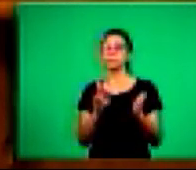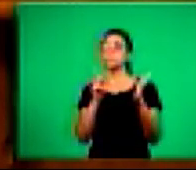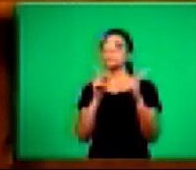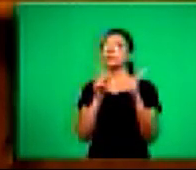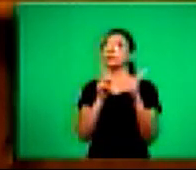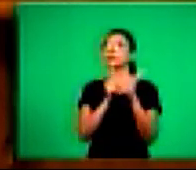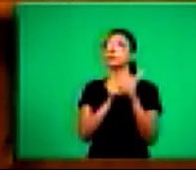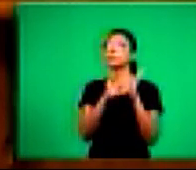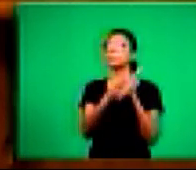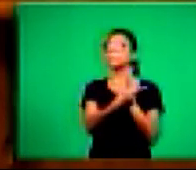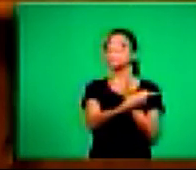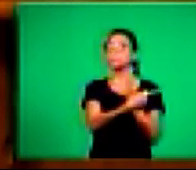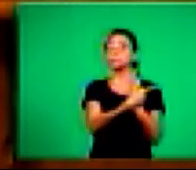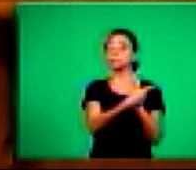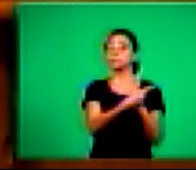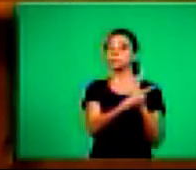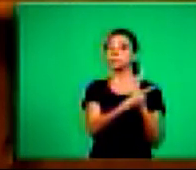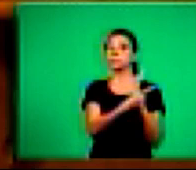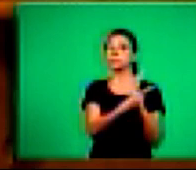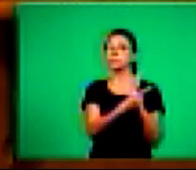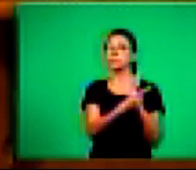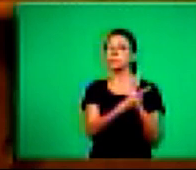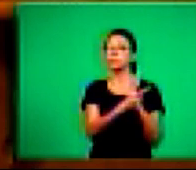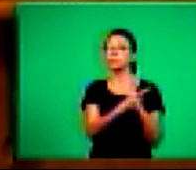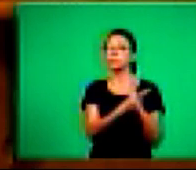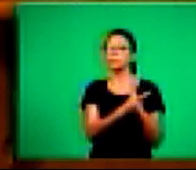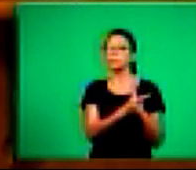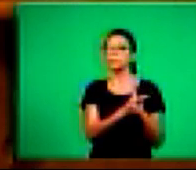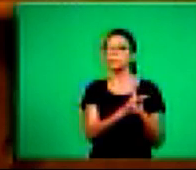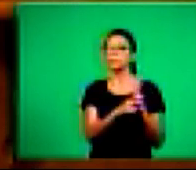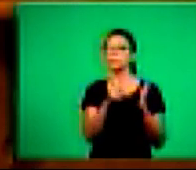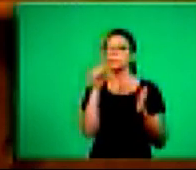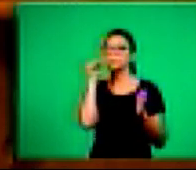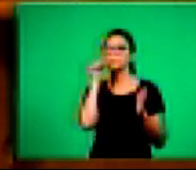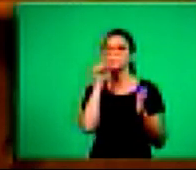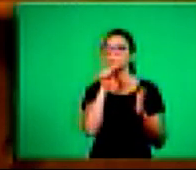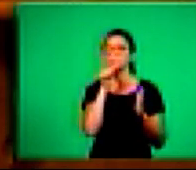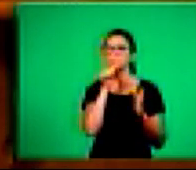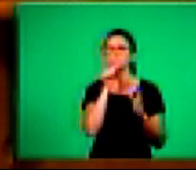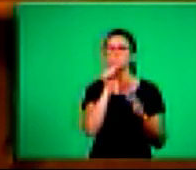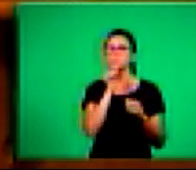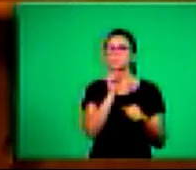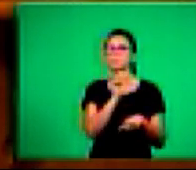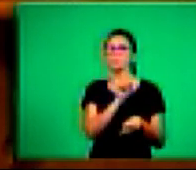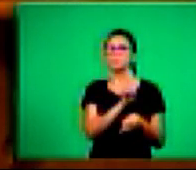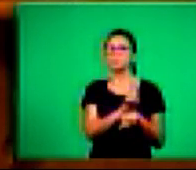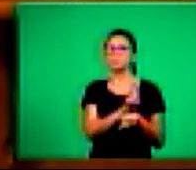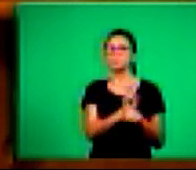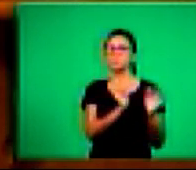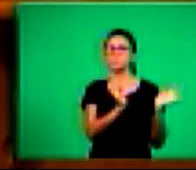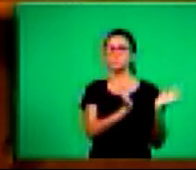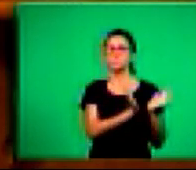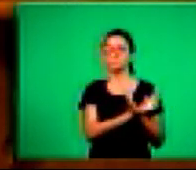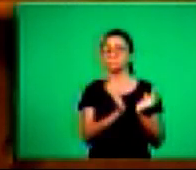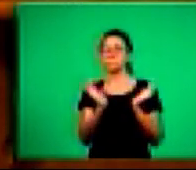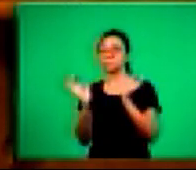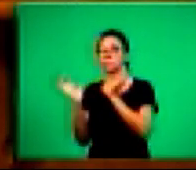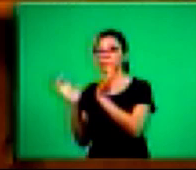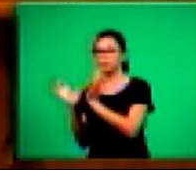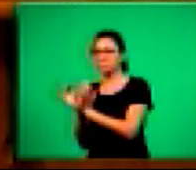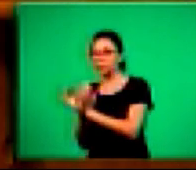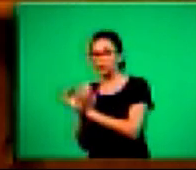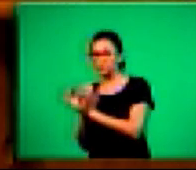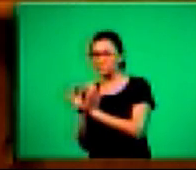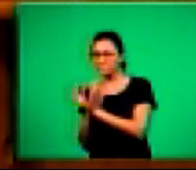parábola que es que este kit de la que jesús habla de un hombre que entró a una fiesta y no tenía las vestiduras